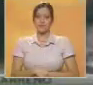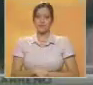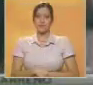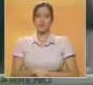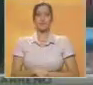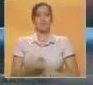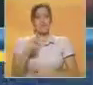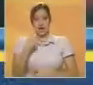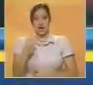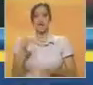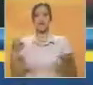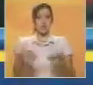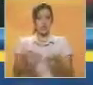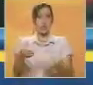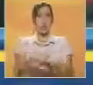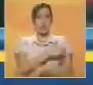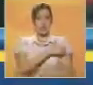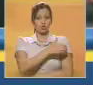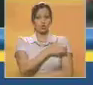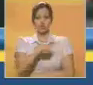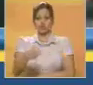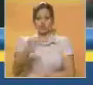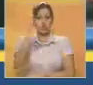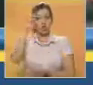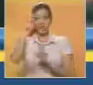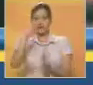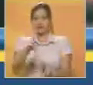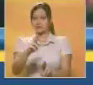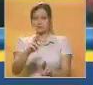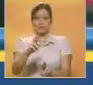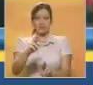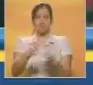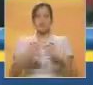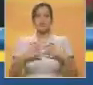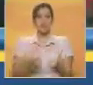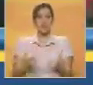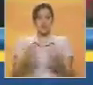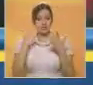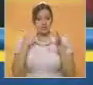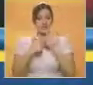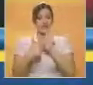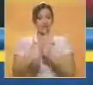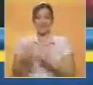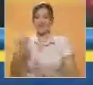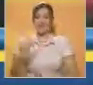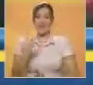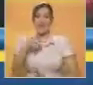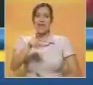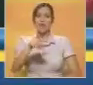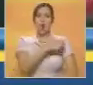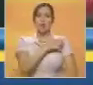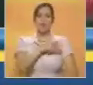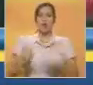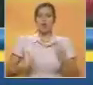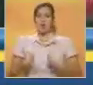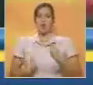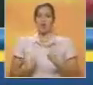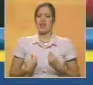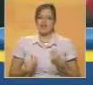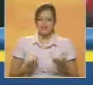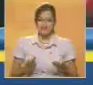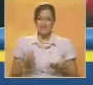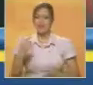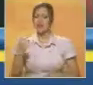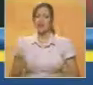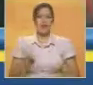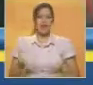haya sectores de la oposición que no respetan eso, lo que demuestra es una profunda desesperación por parte de ellos. Están